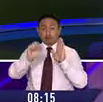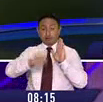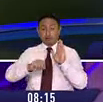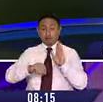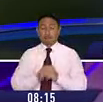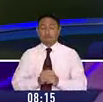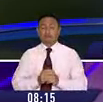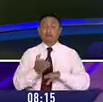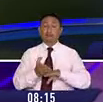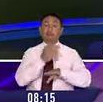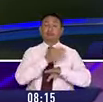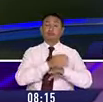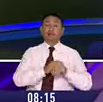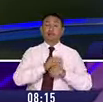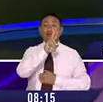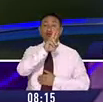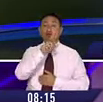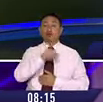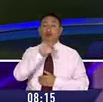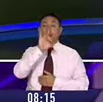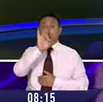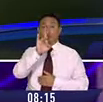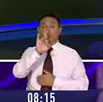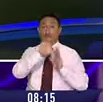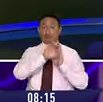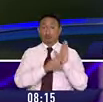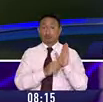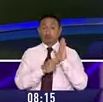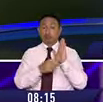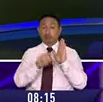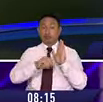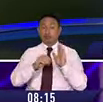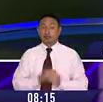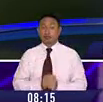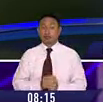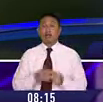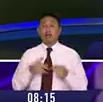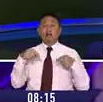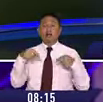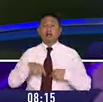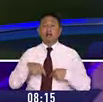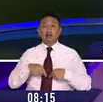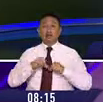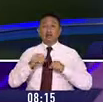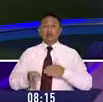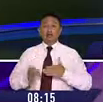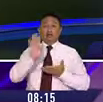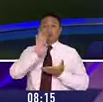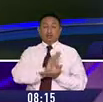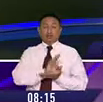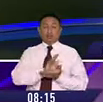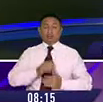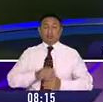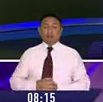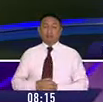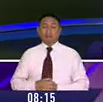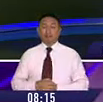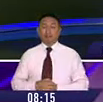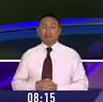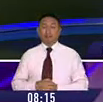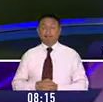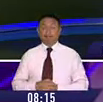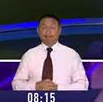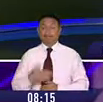la Constitución del 2008. Esta es la situación, Robert, que se vive aquí en la Asamblea Nacional. Complicada la